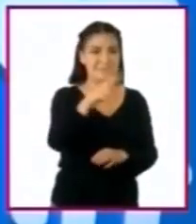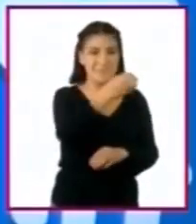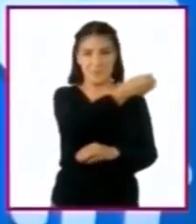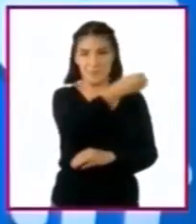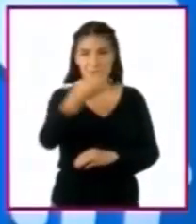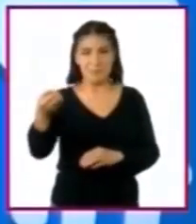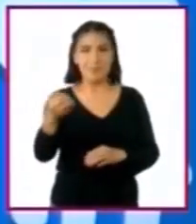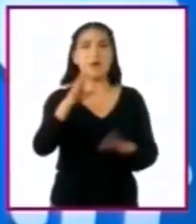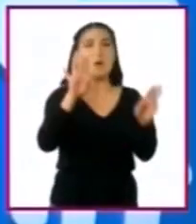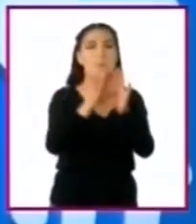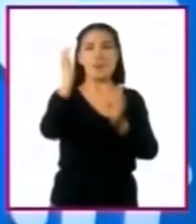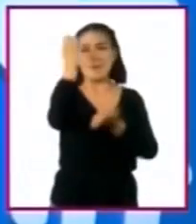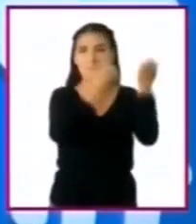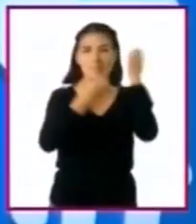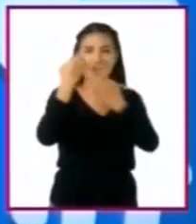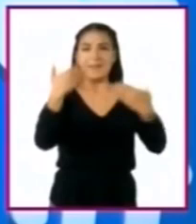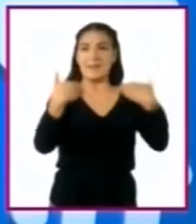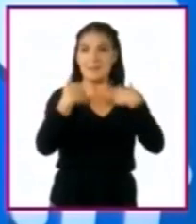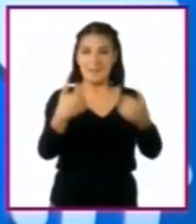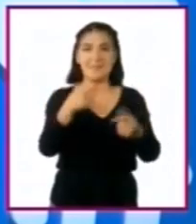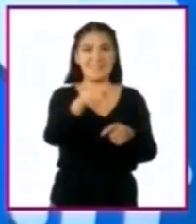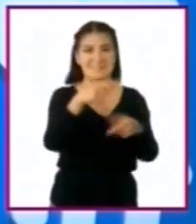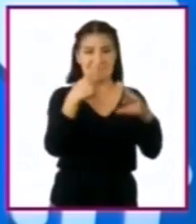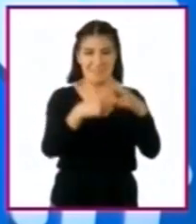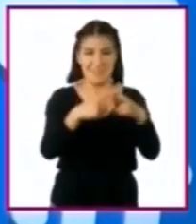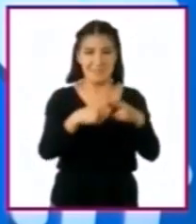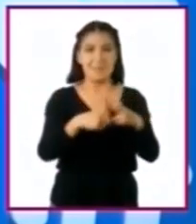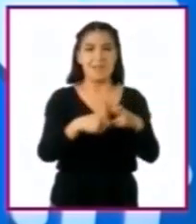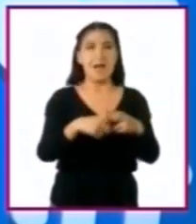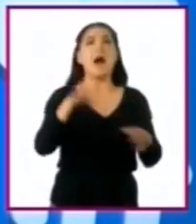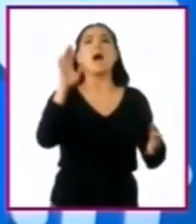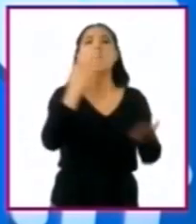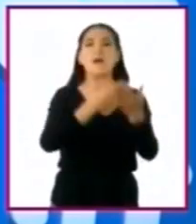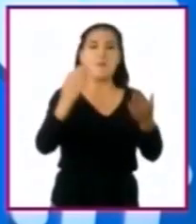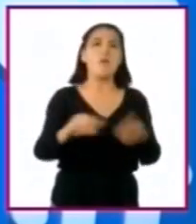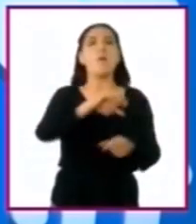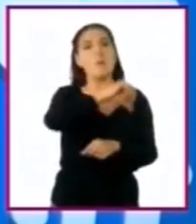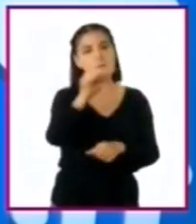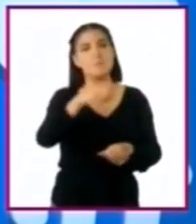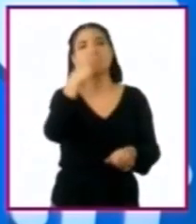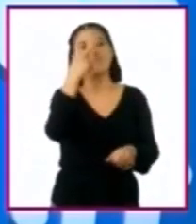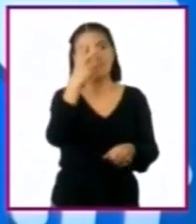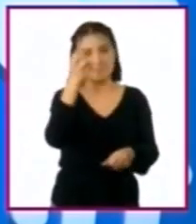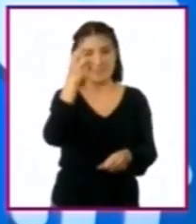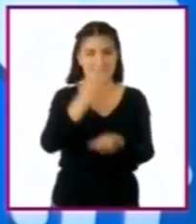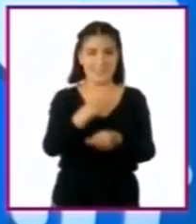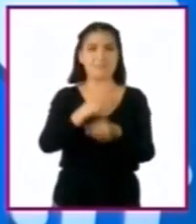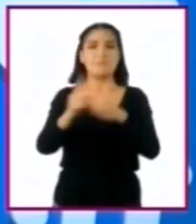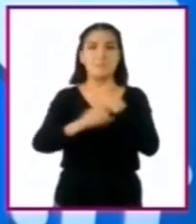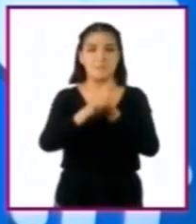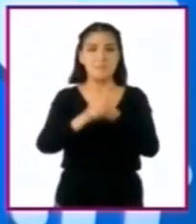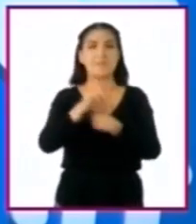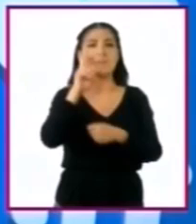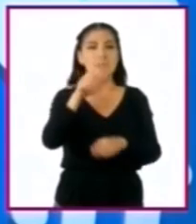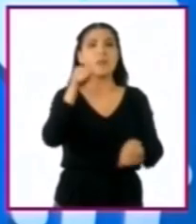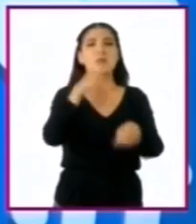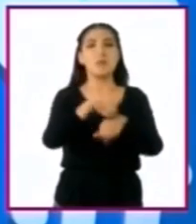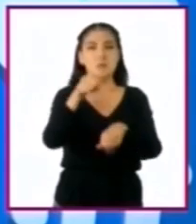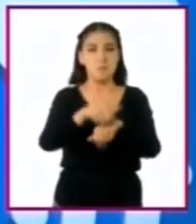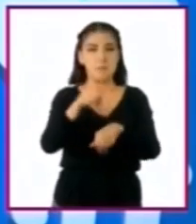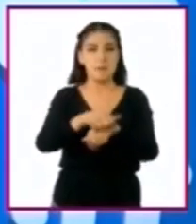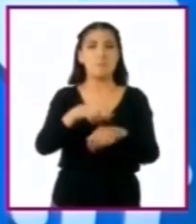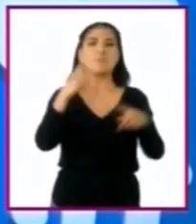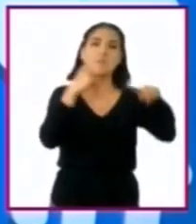y habiendo analizado varias situaciones, ahora resolvamos el siguiente cuadro mágico, con números positivos y